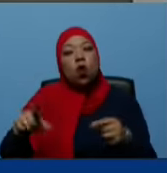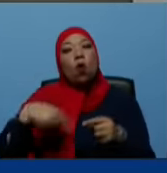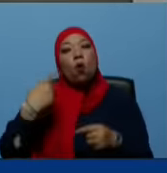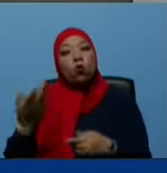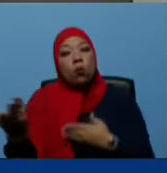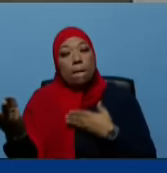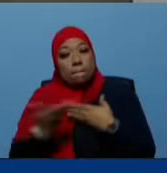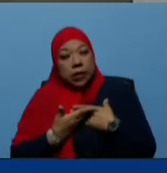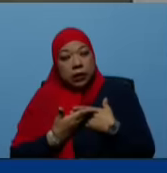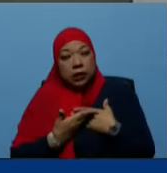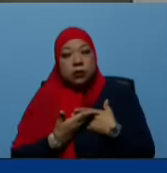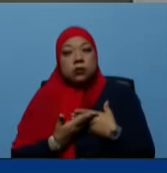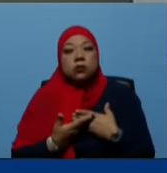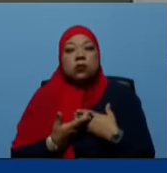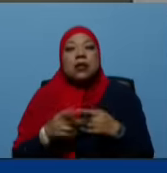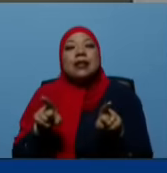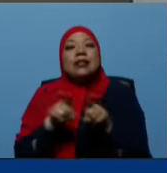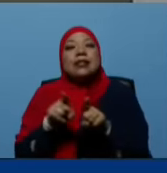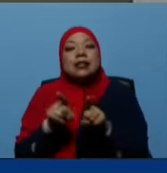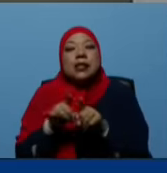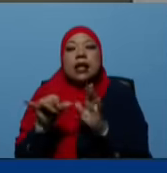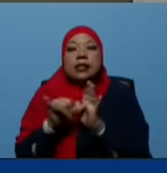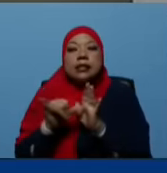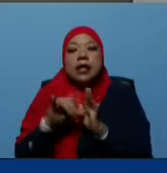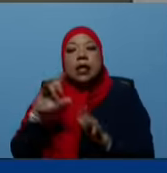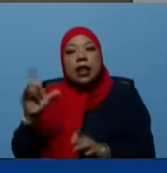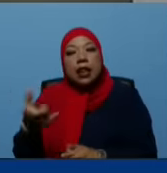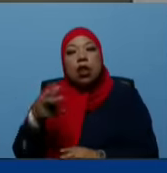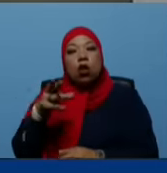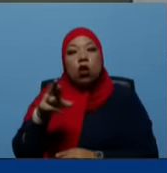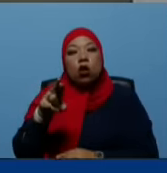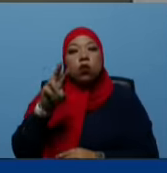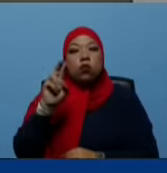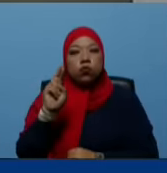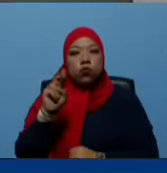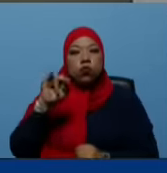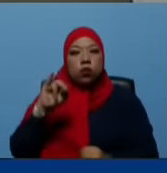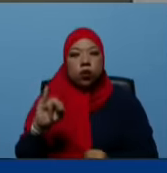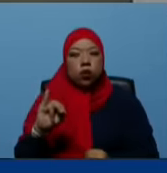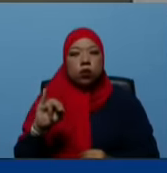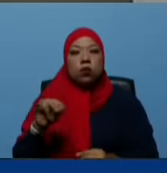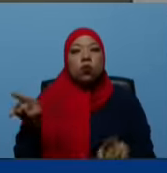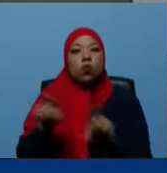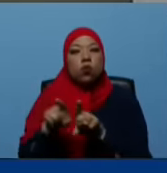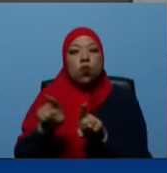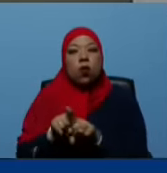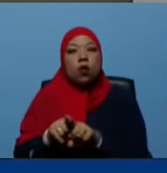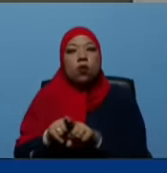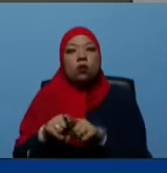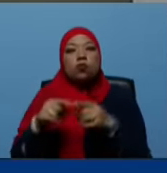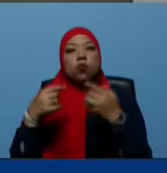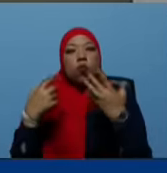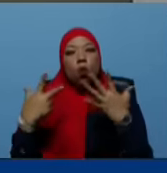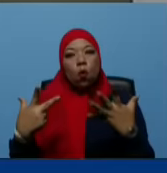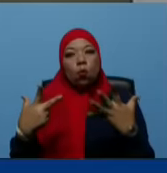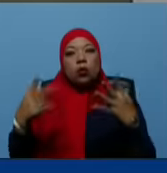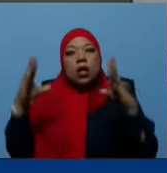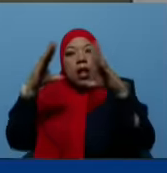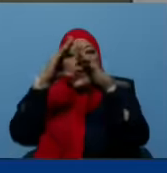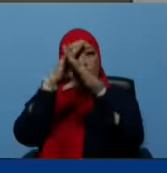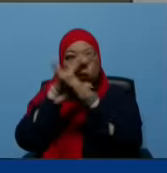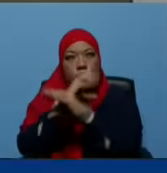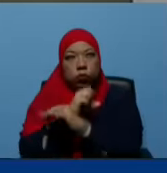ataque cerca de Guri, en su oportunidad, que iba a ser cometido a las 8 de la